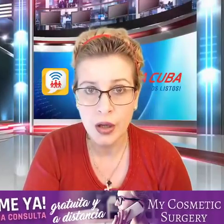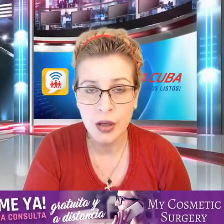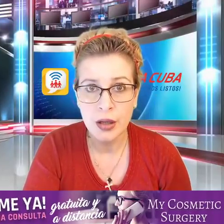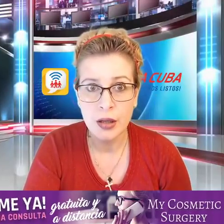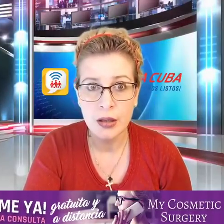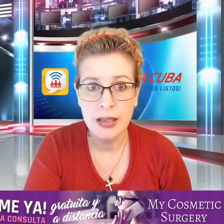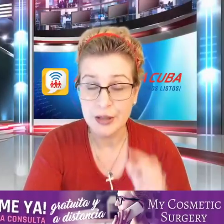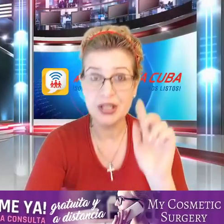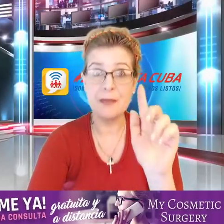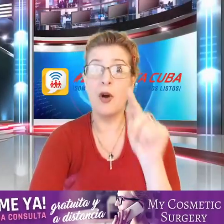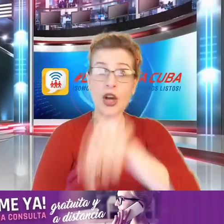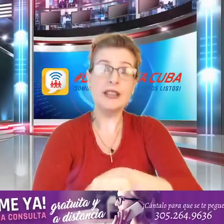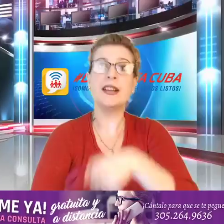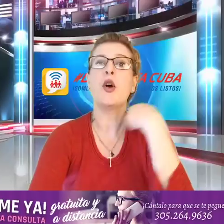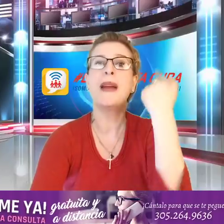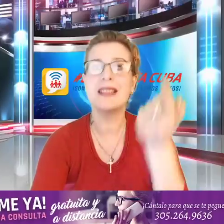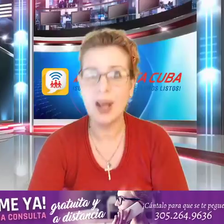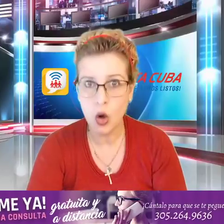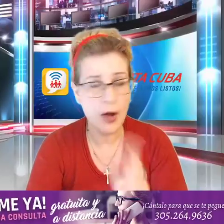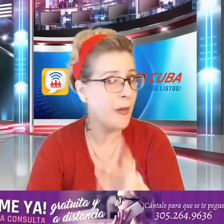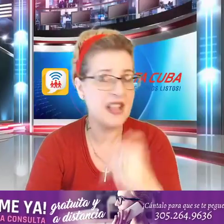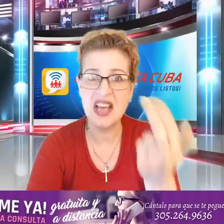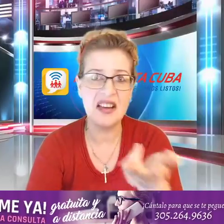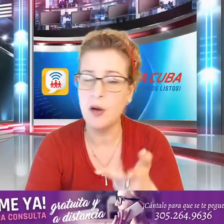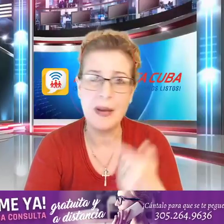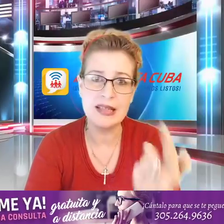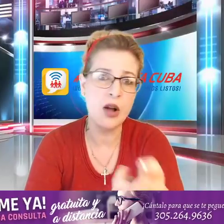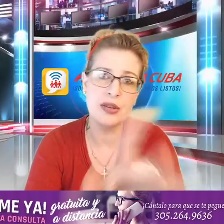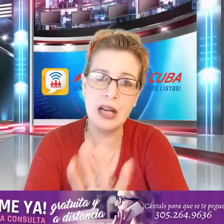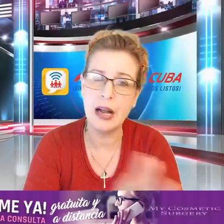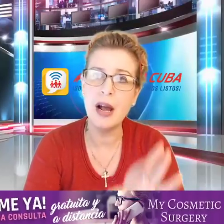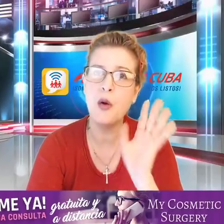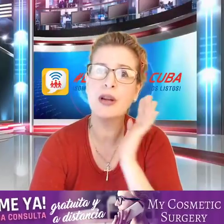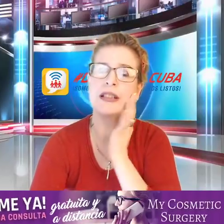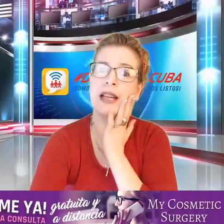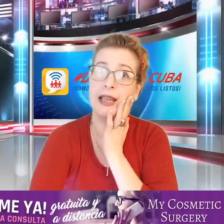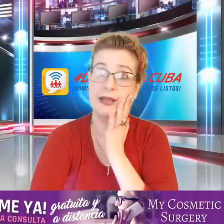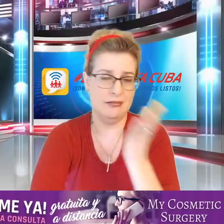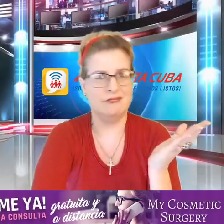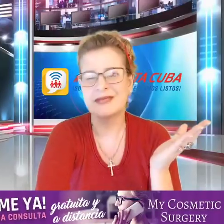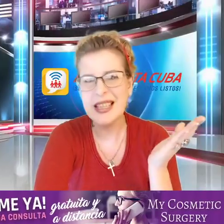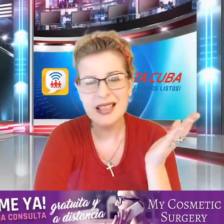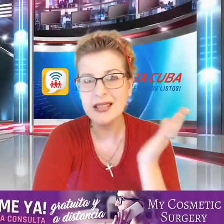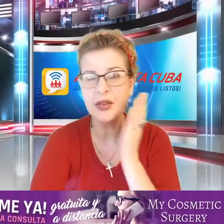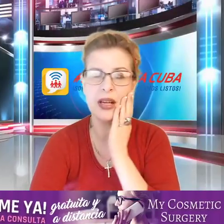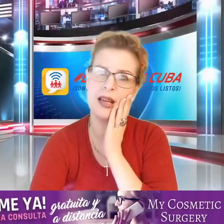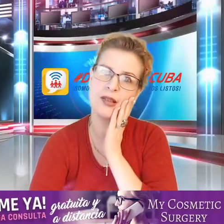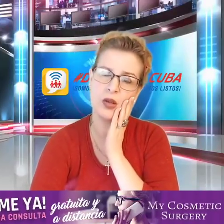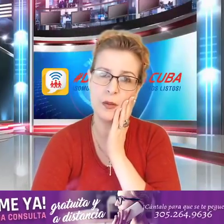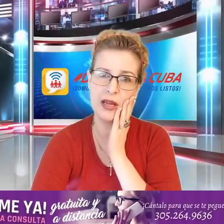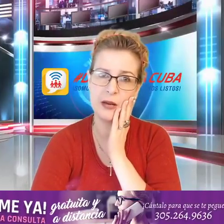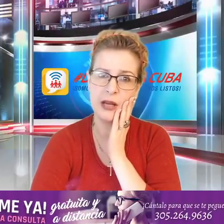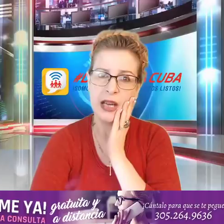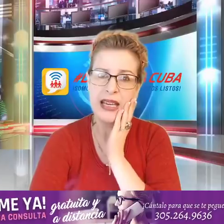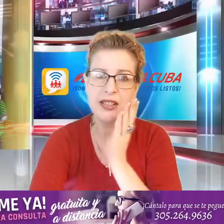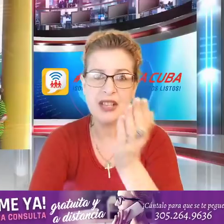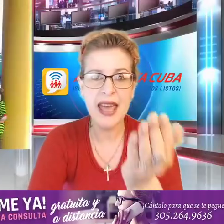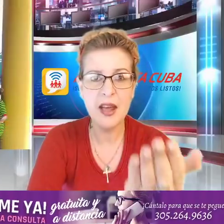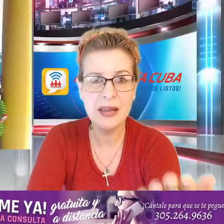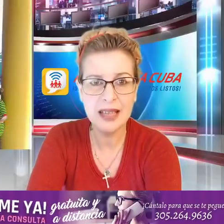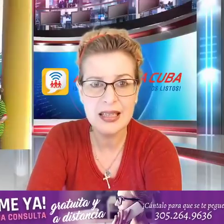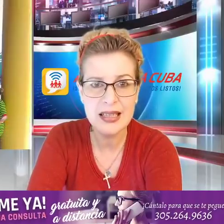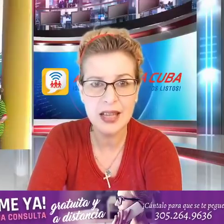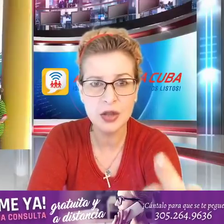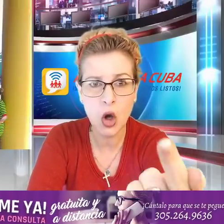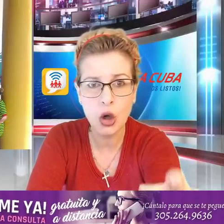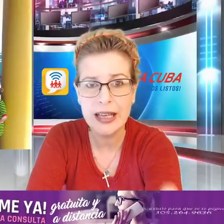jabón. Entonces, hoy tiene que volver a hacer la cola, o mañana, o pasado, cuando se le acabe el jabón y el detergente. ¿Qué sentido tiene eso, Dios mío? Y entonces ellos